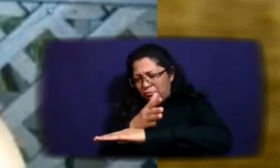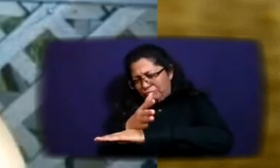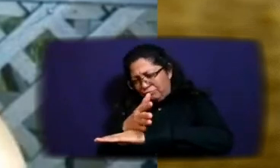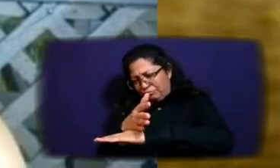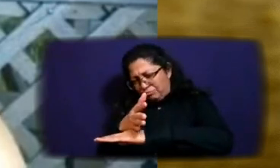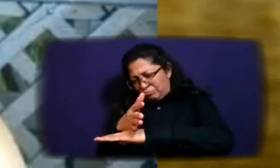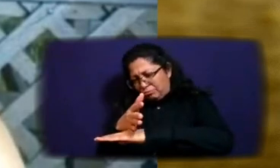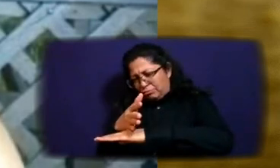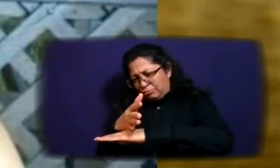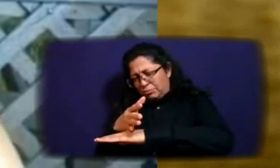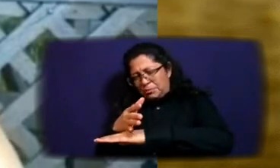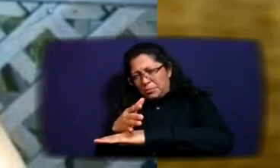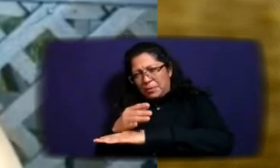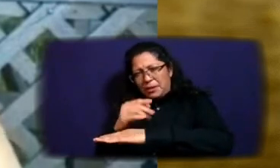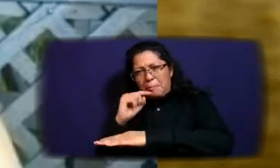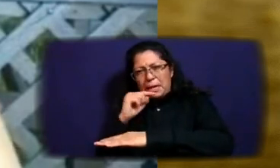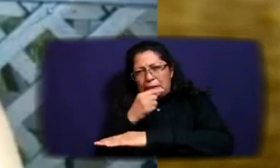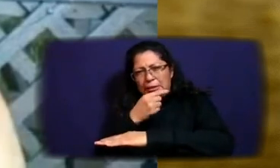maíz,